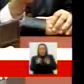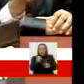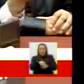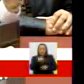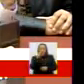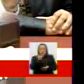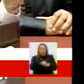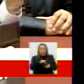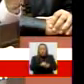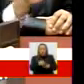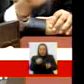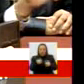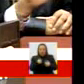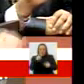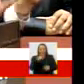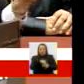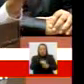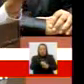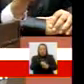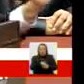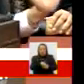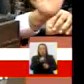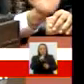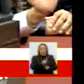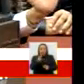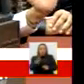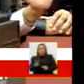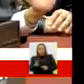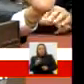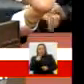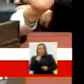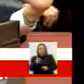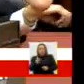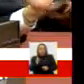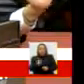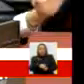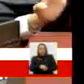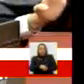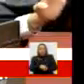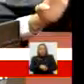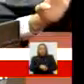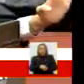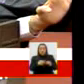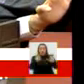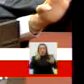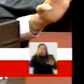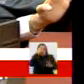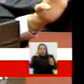2 veces. Hay 2 votaciones y entre la primera y la segunda votación hay 7 días o una